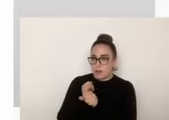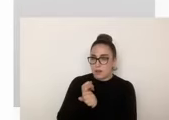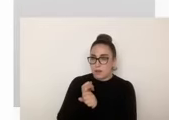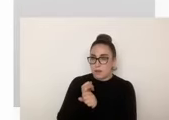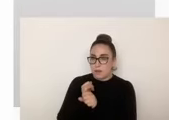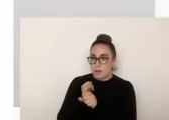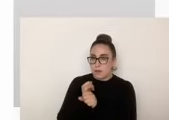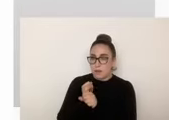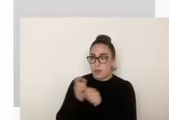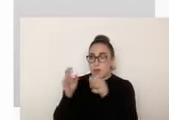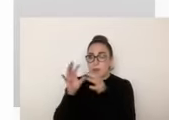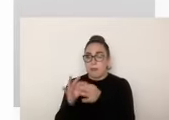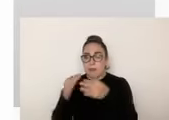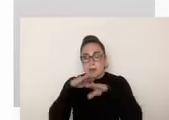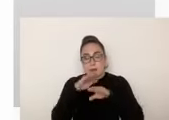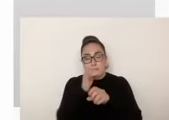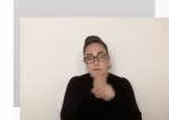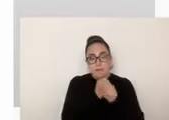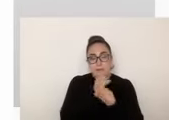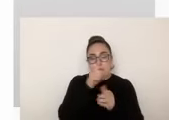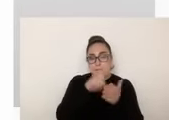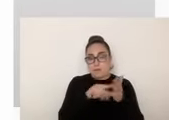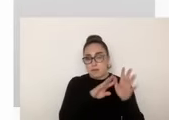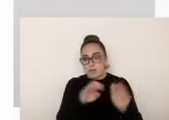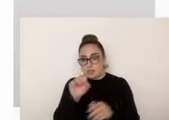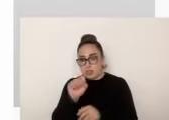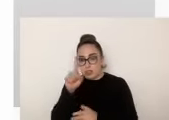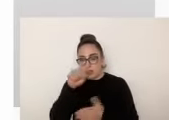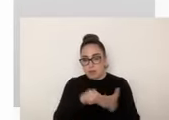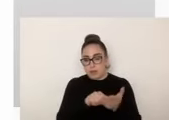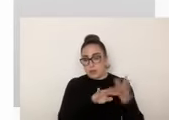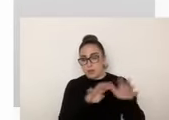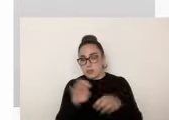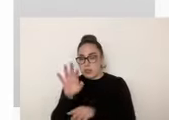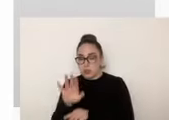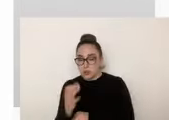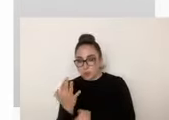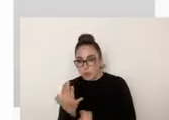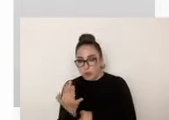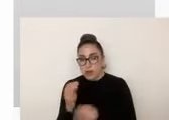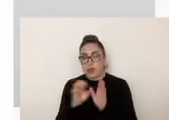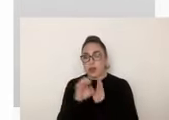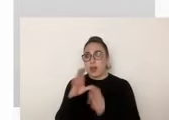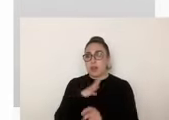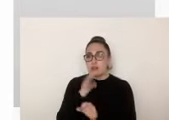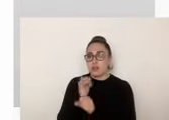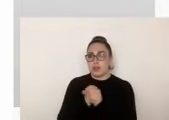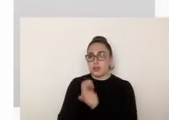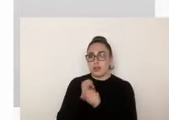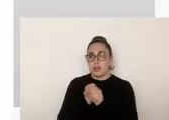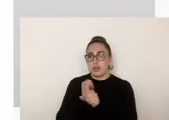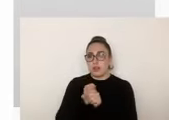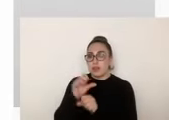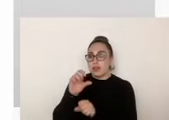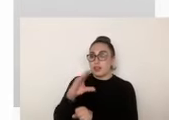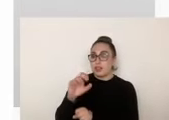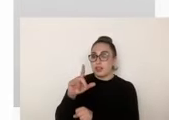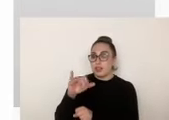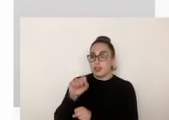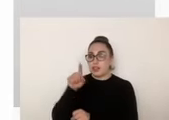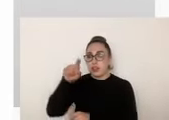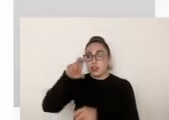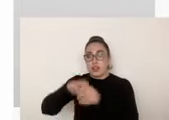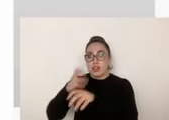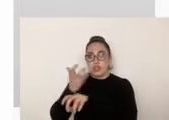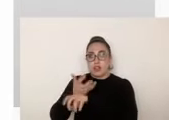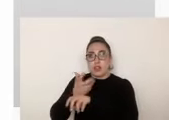refieren a investigaciones de los años 60 y 50. Se refieren, por ejemplo, a estudios como los de Thorsten Selin sobre la pena de muerte en Estados Unidos, que